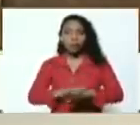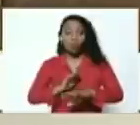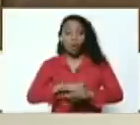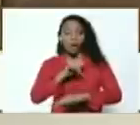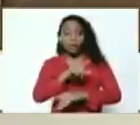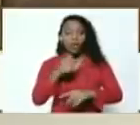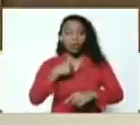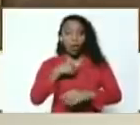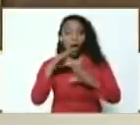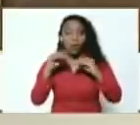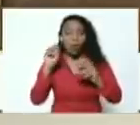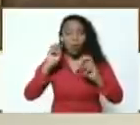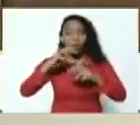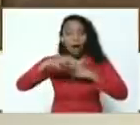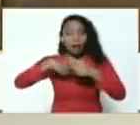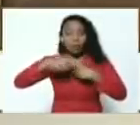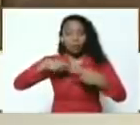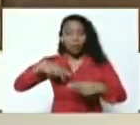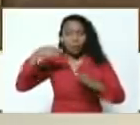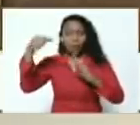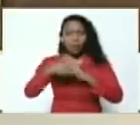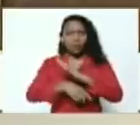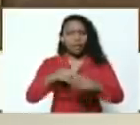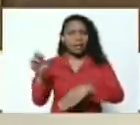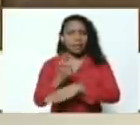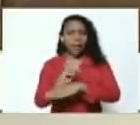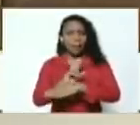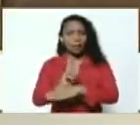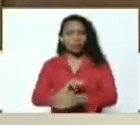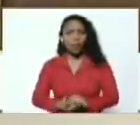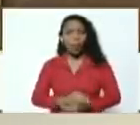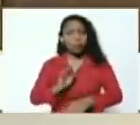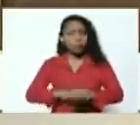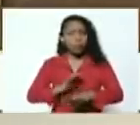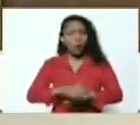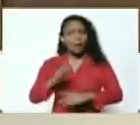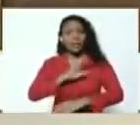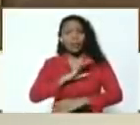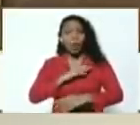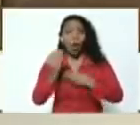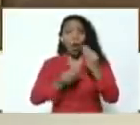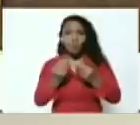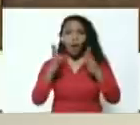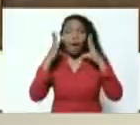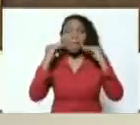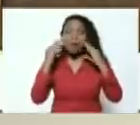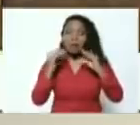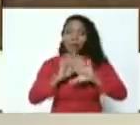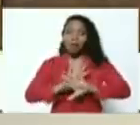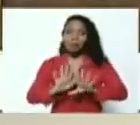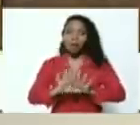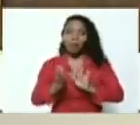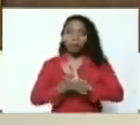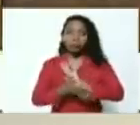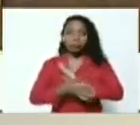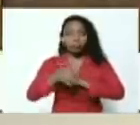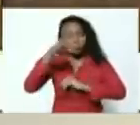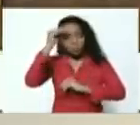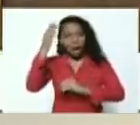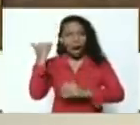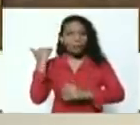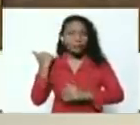de una revolución judicial profunda y acelerada, porque tenemos cómo, tenemos la experiencia, tenemos